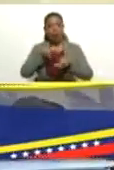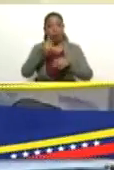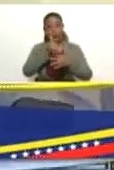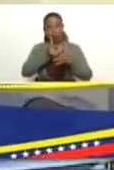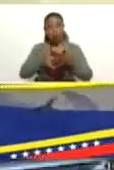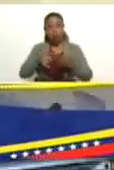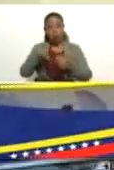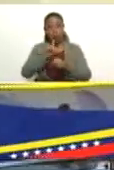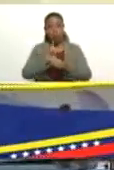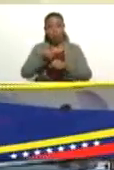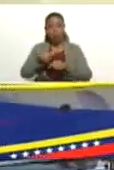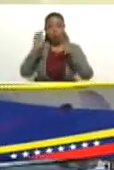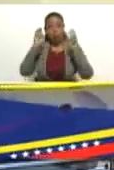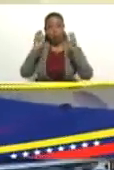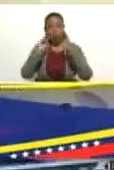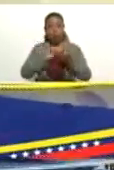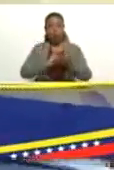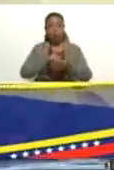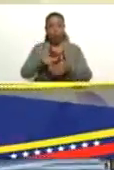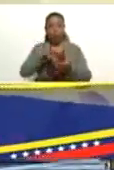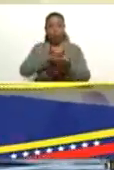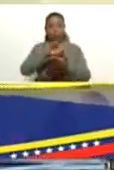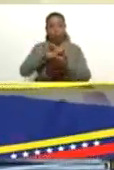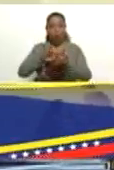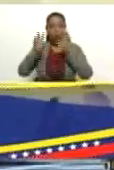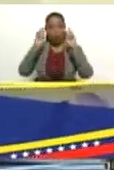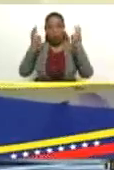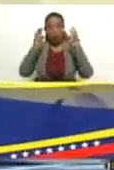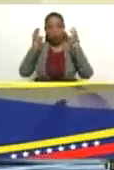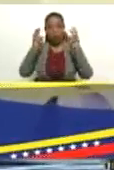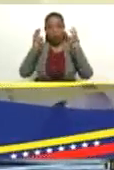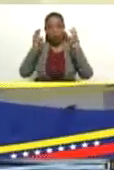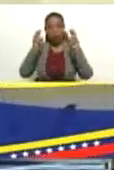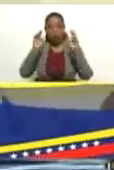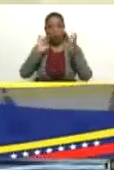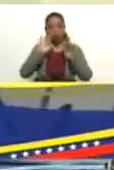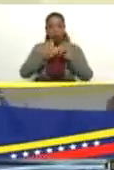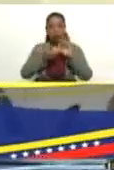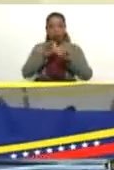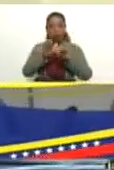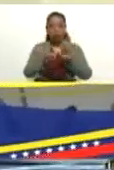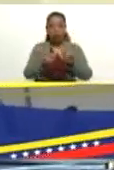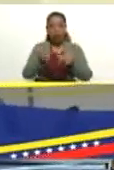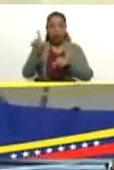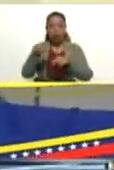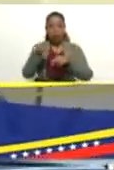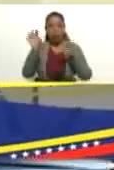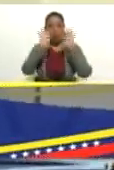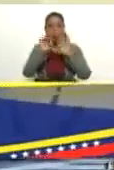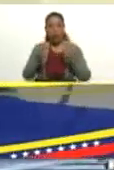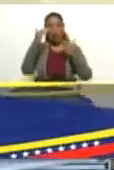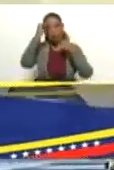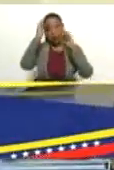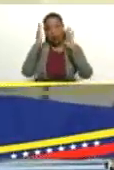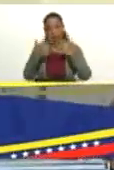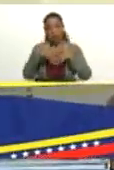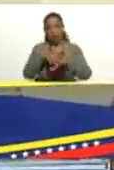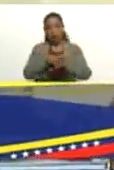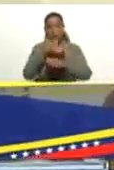solamente se establece las estrategias de abordaje, los pasos a seguir, sino la metodología de atención integral que le permite a